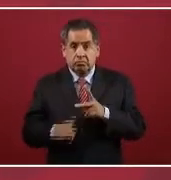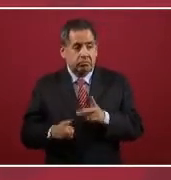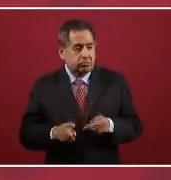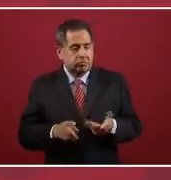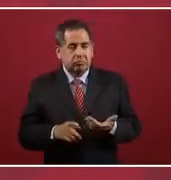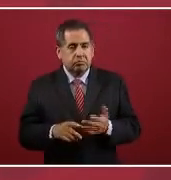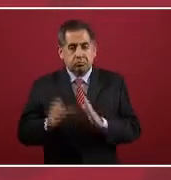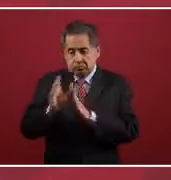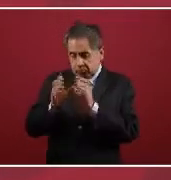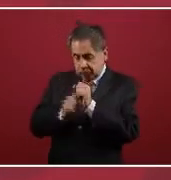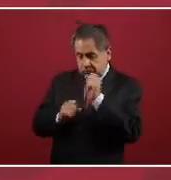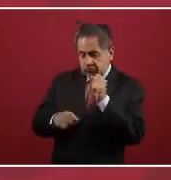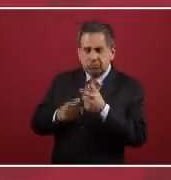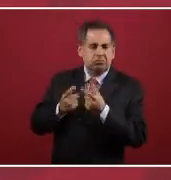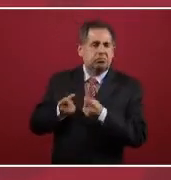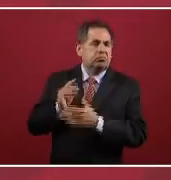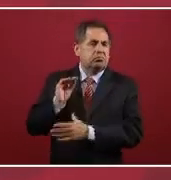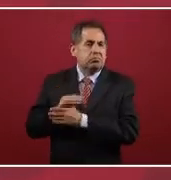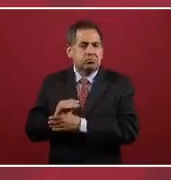violando la Constitución.